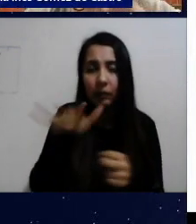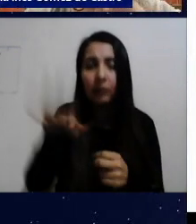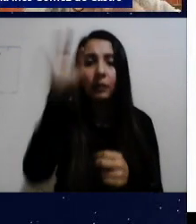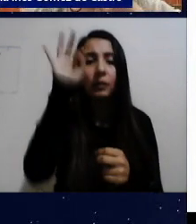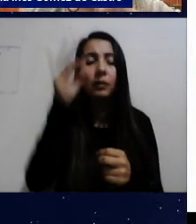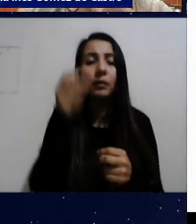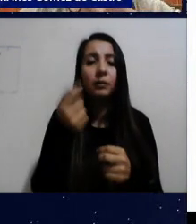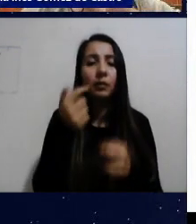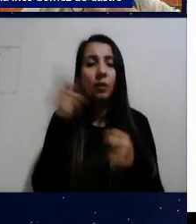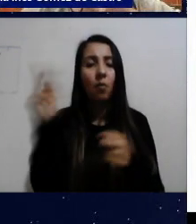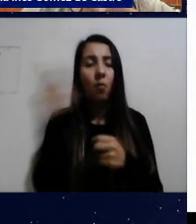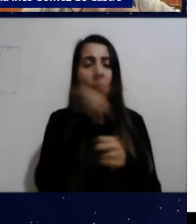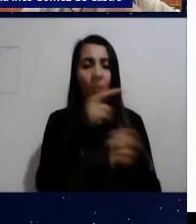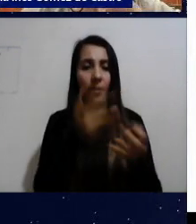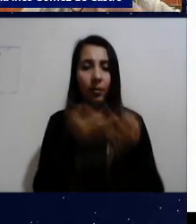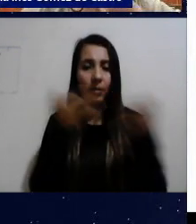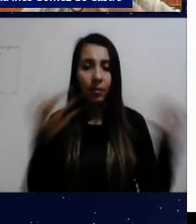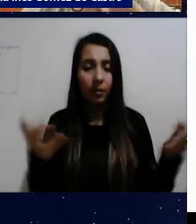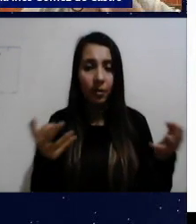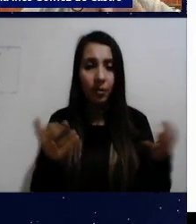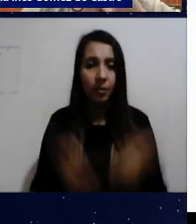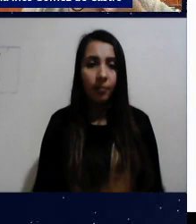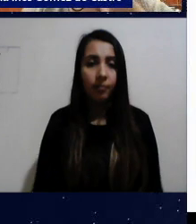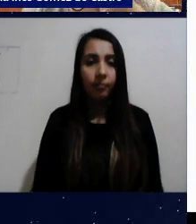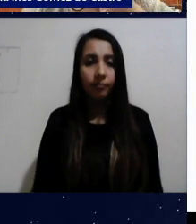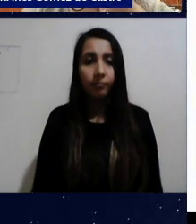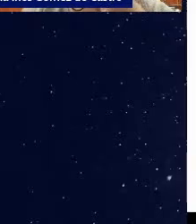mi exposición.